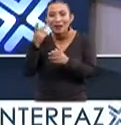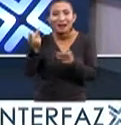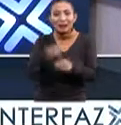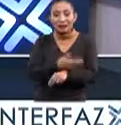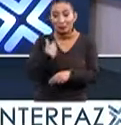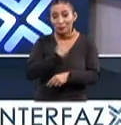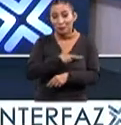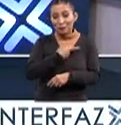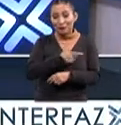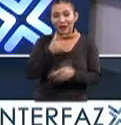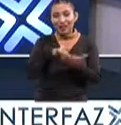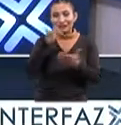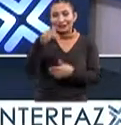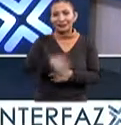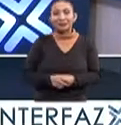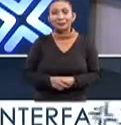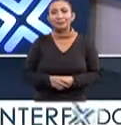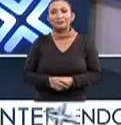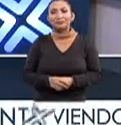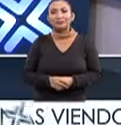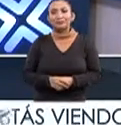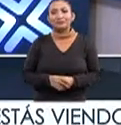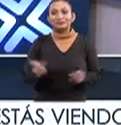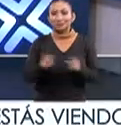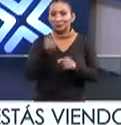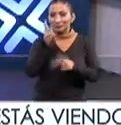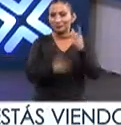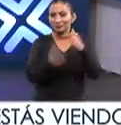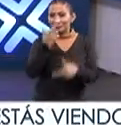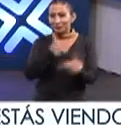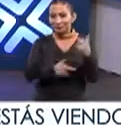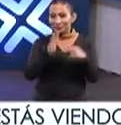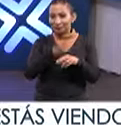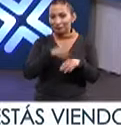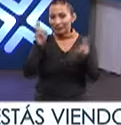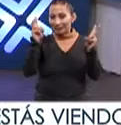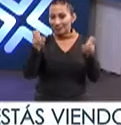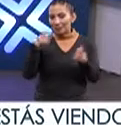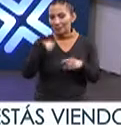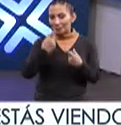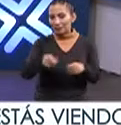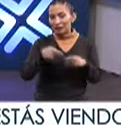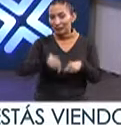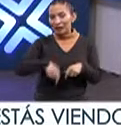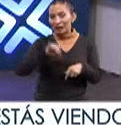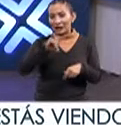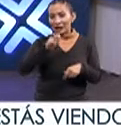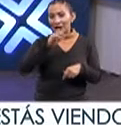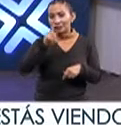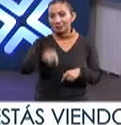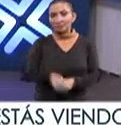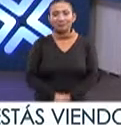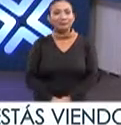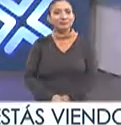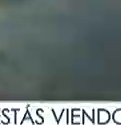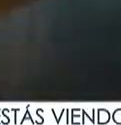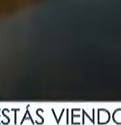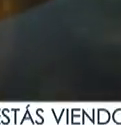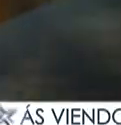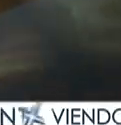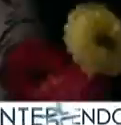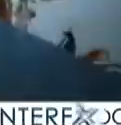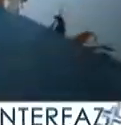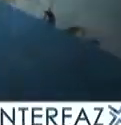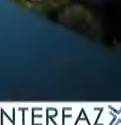Nos encantaría. Gracias. Gracias. Perfecto. Vamos a hacer una breve pausa y regresamos con más temas musicales aquí en Interfaz.